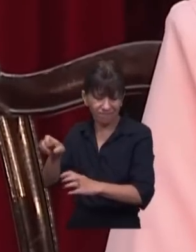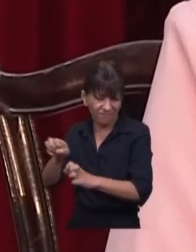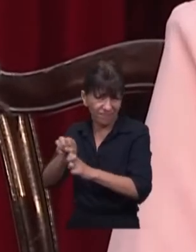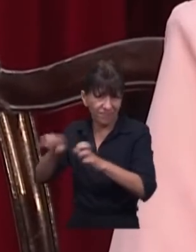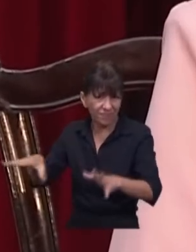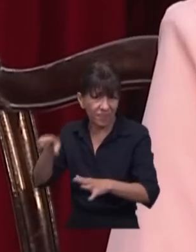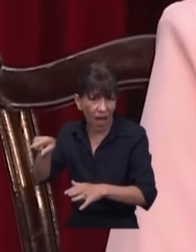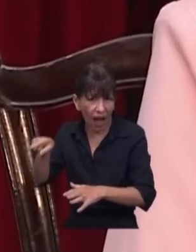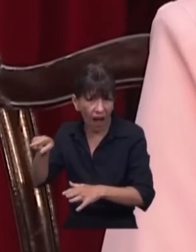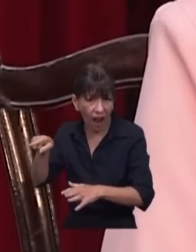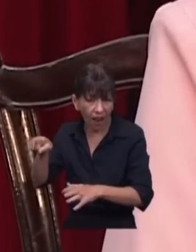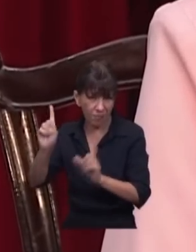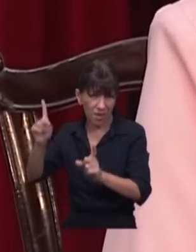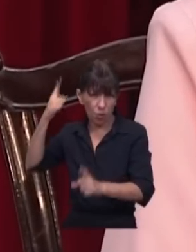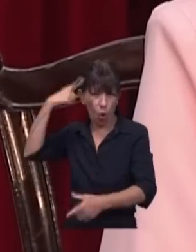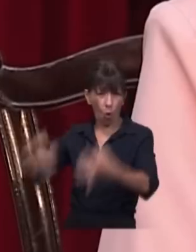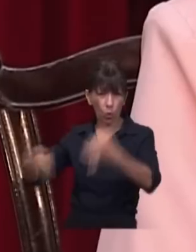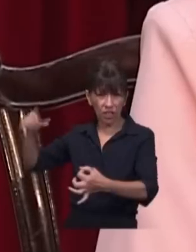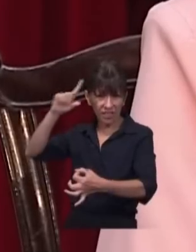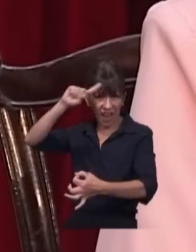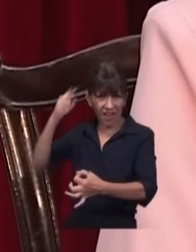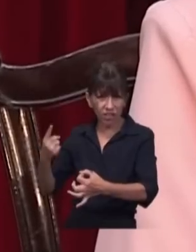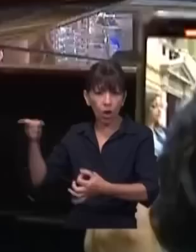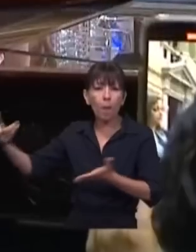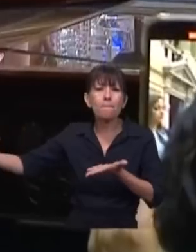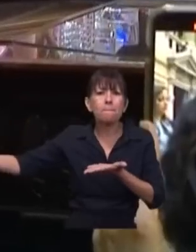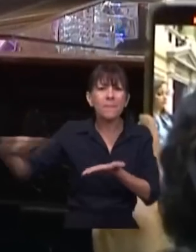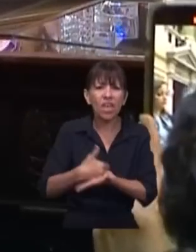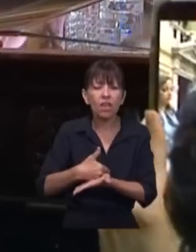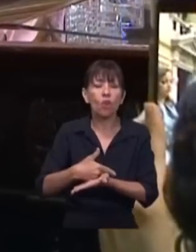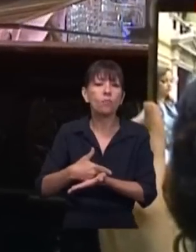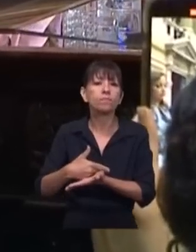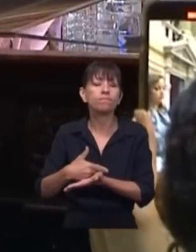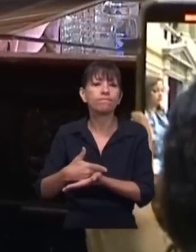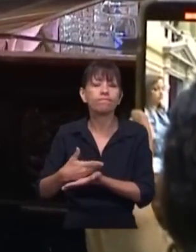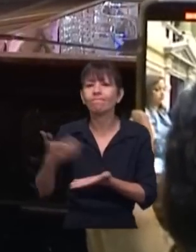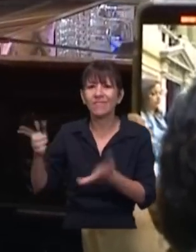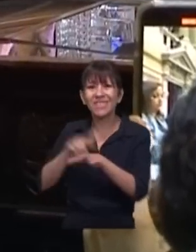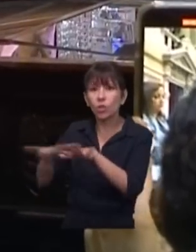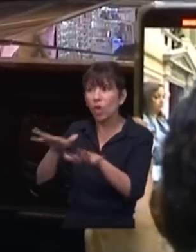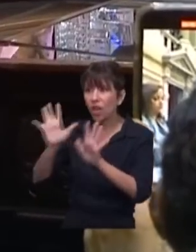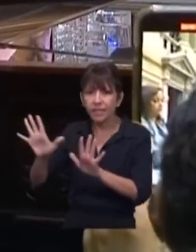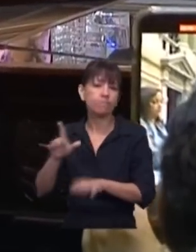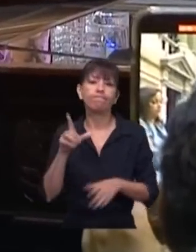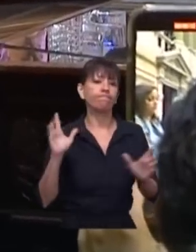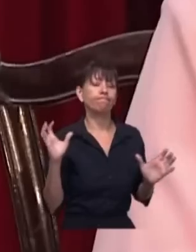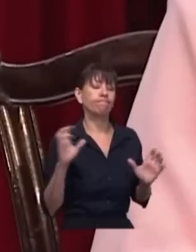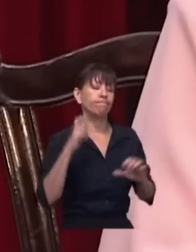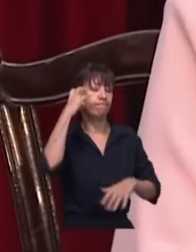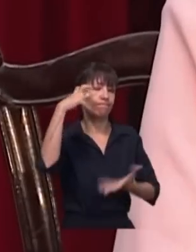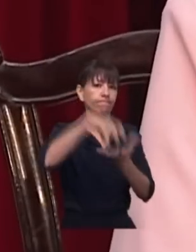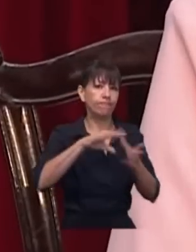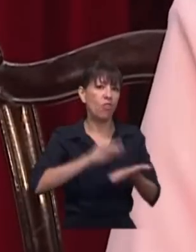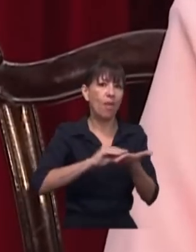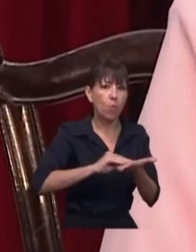Suprema de Justicia de la Nación nos llevó a presentar un pedido de juicio político ante la Cámara de Diputados que decidirá si lo acusa ante